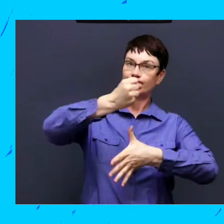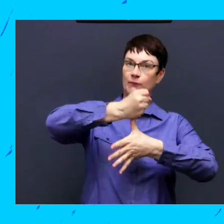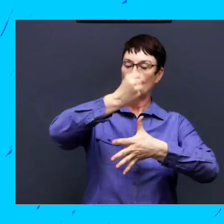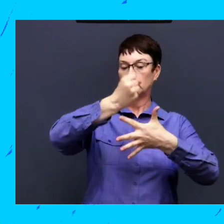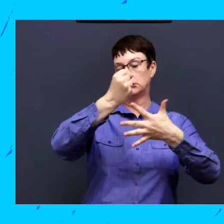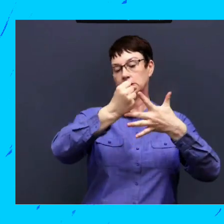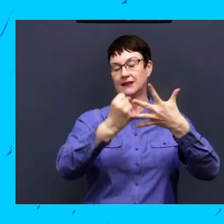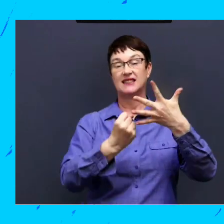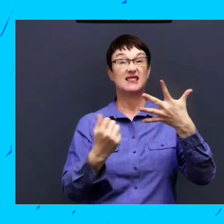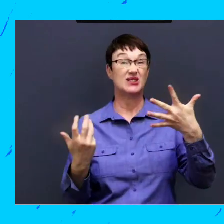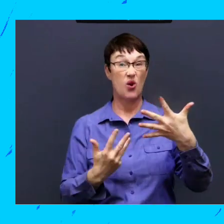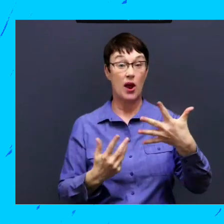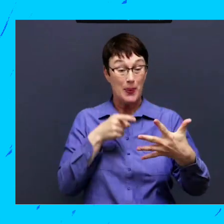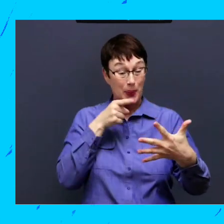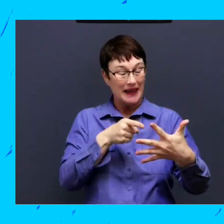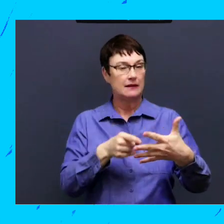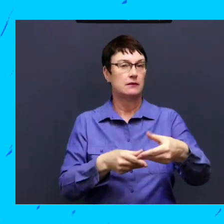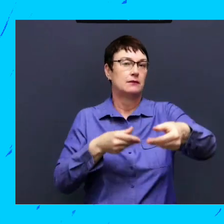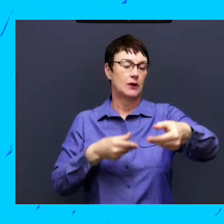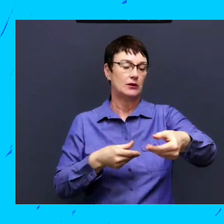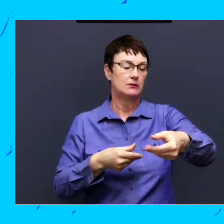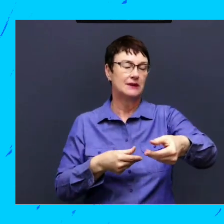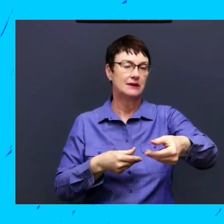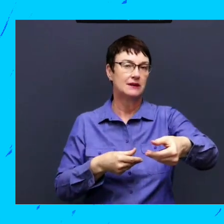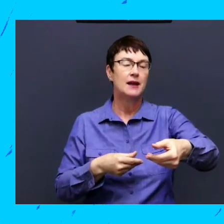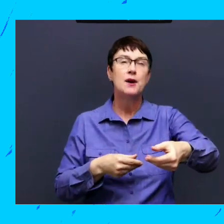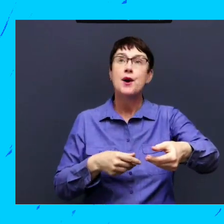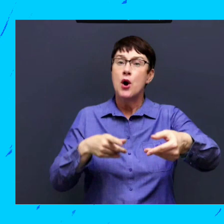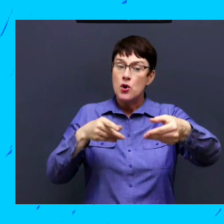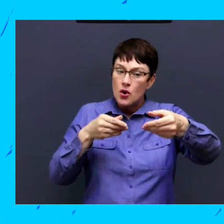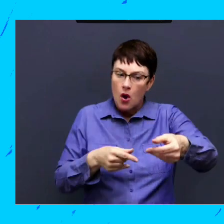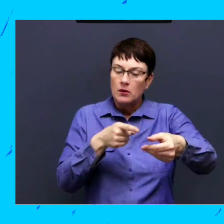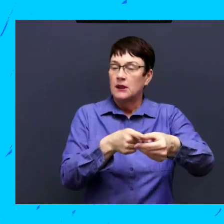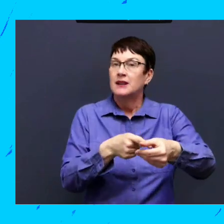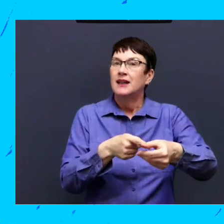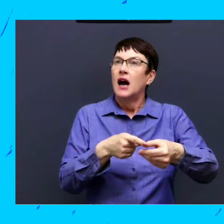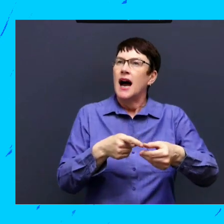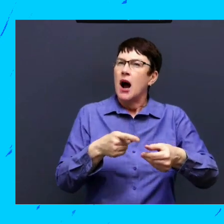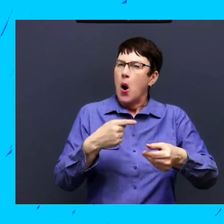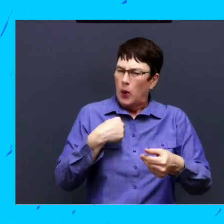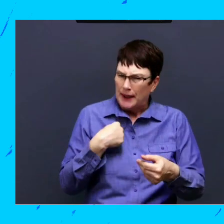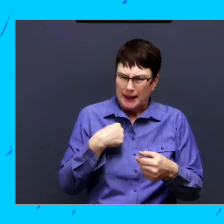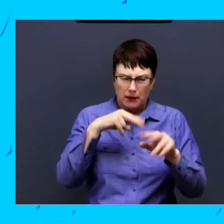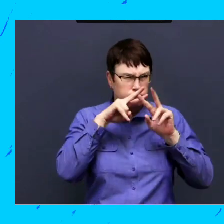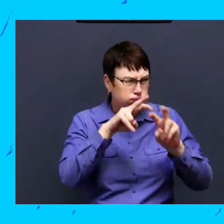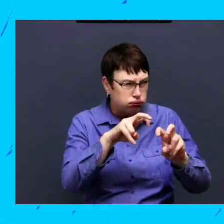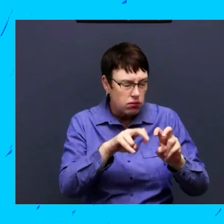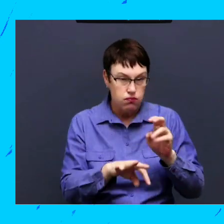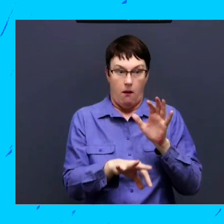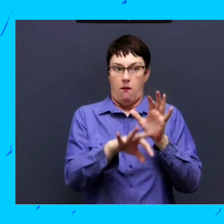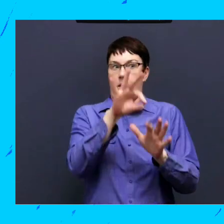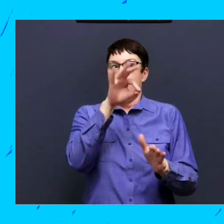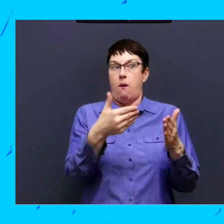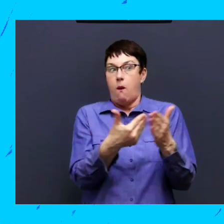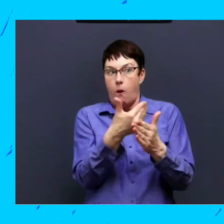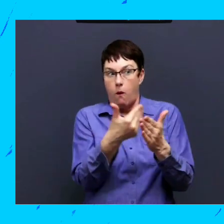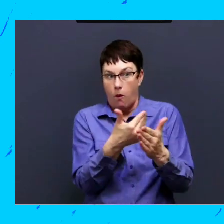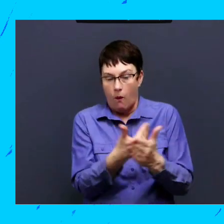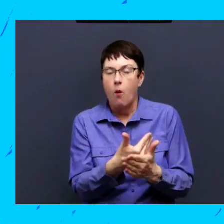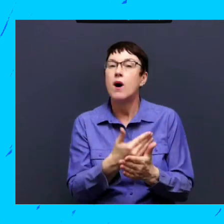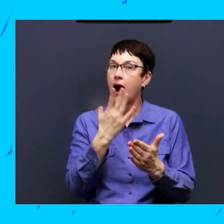este AHA Guidance, que fue actualizado con base en nuevas evidencias. AHA es una respuesta directa a un